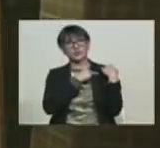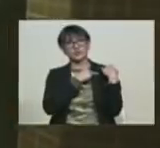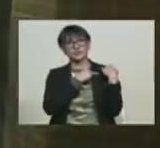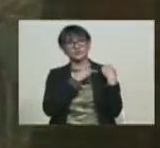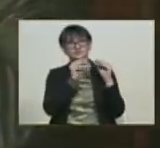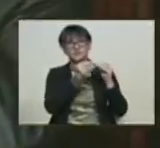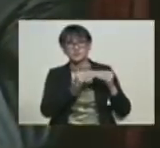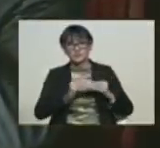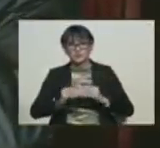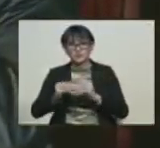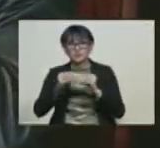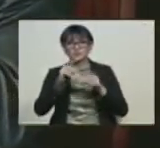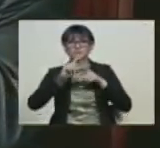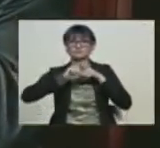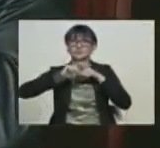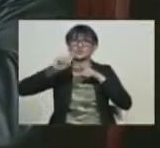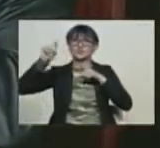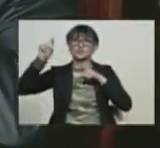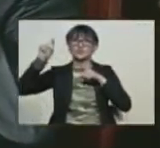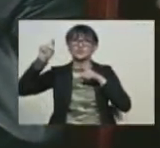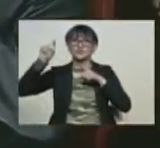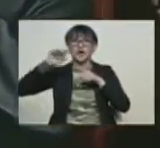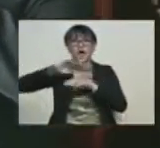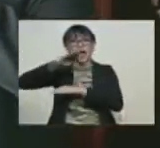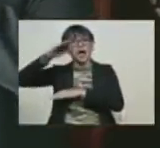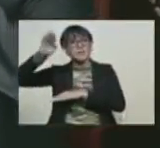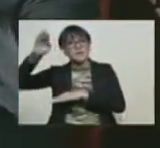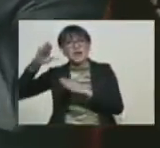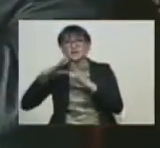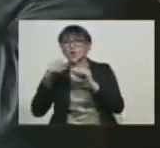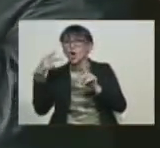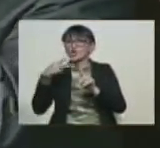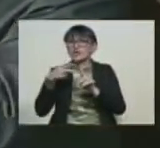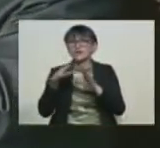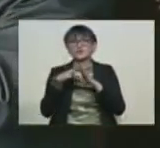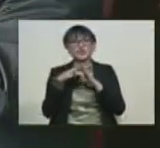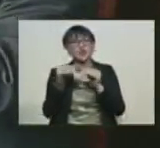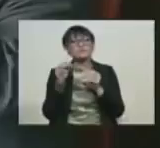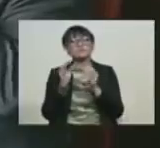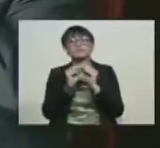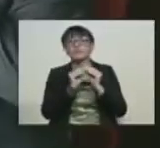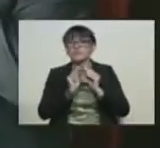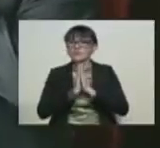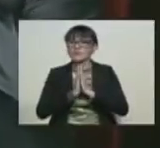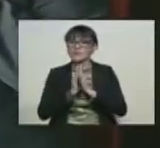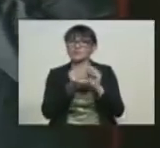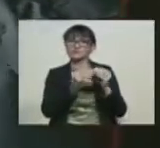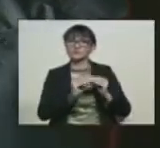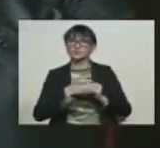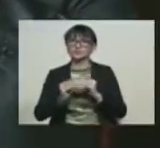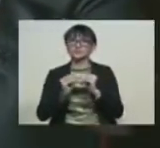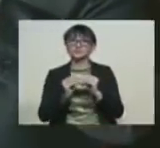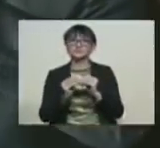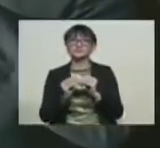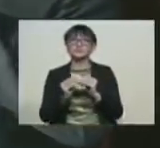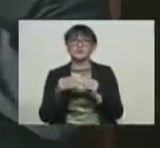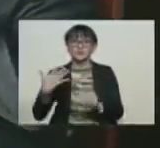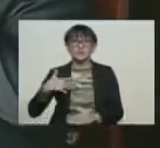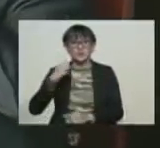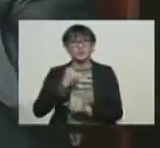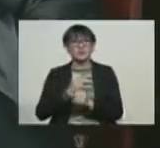encárgate de recuperar en el Guarayra Repano todo el sistema del Humboldt, el Hotel Humboldt y todo lo que implica ese sistema. Y bueno, costó